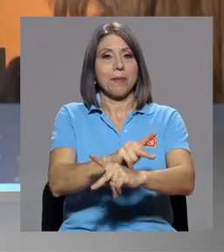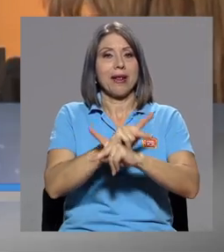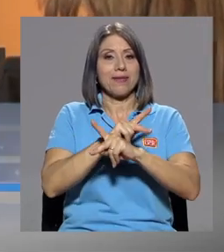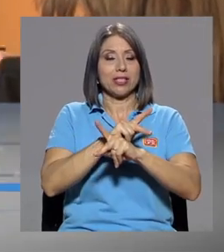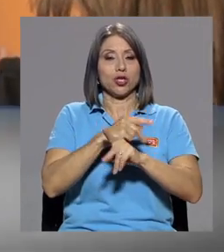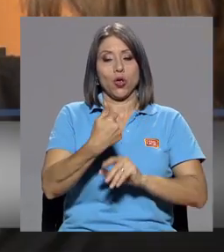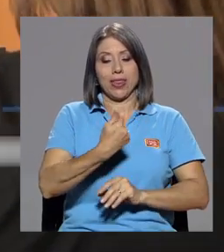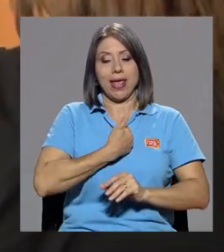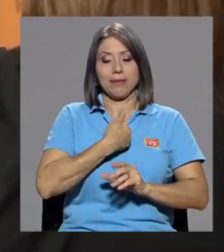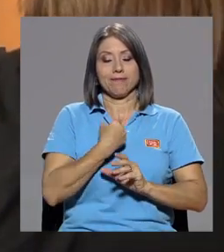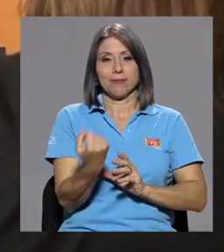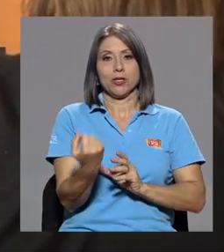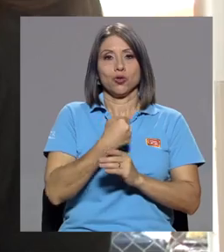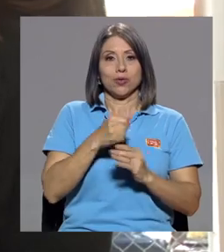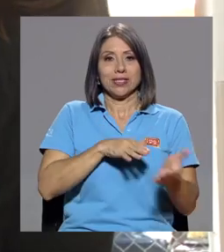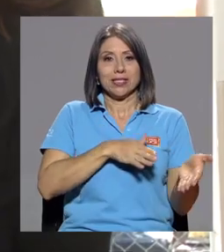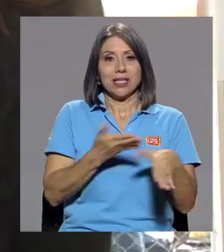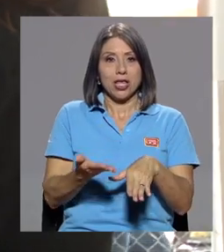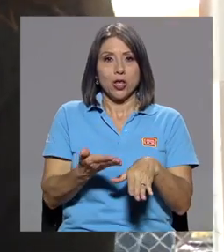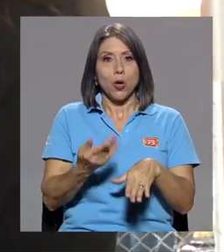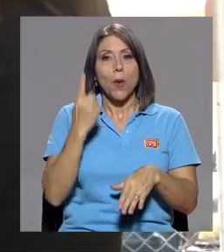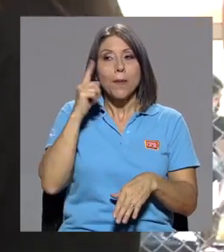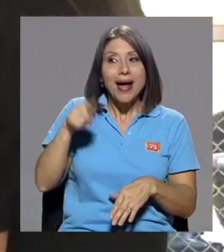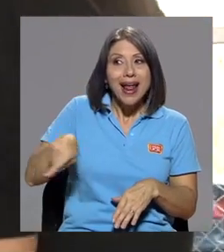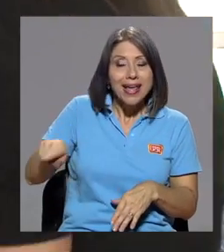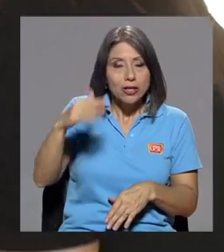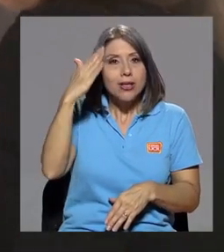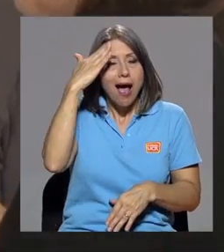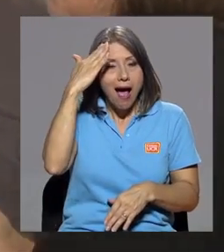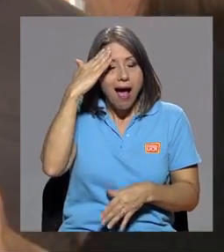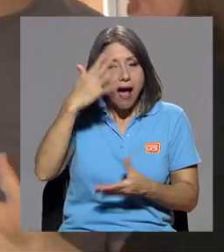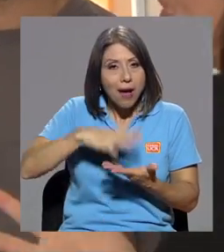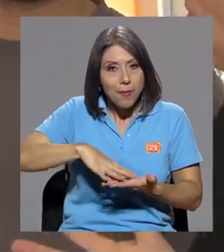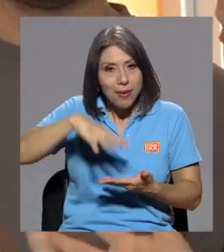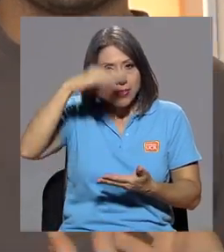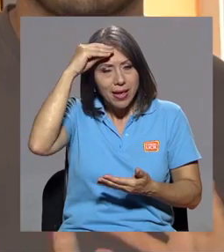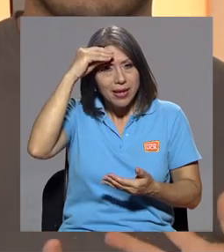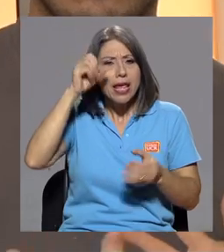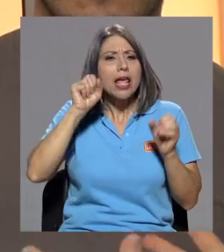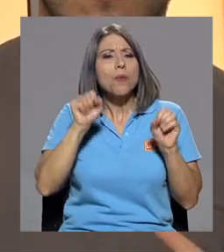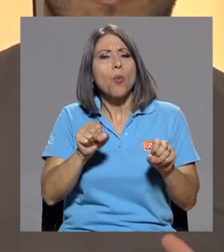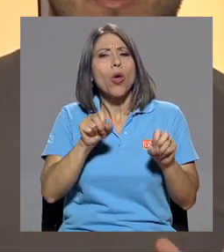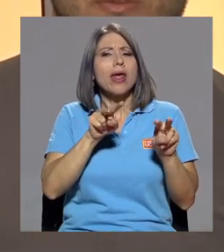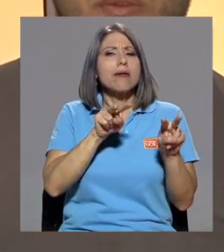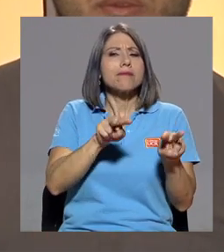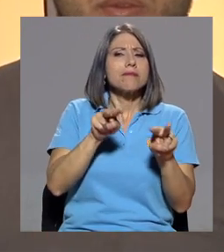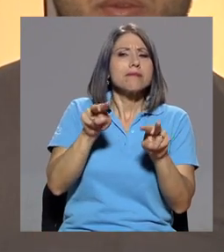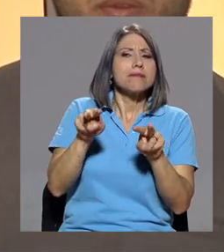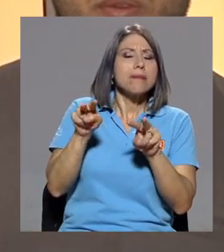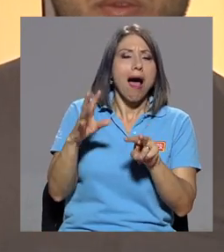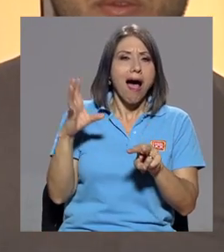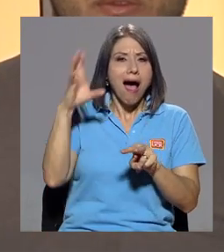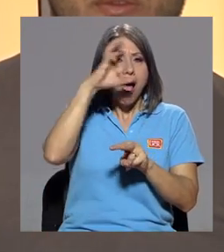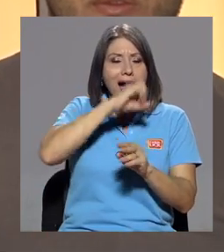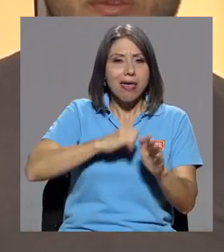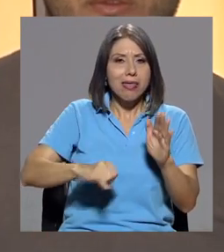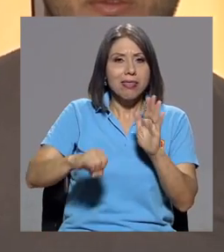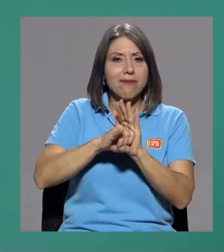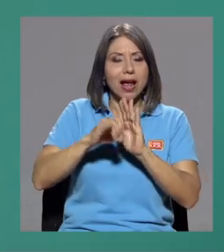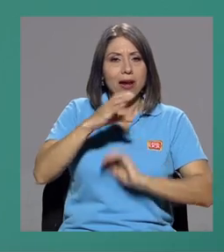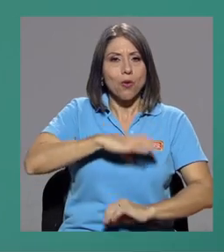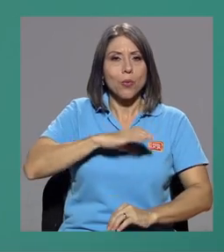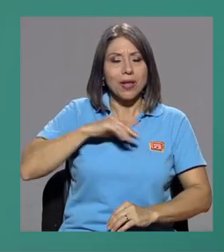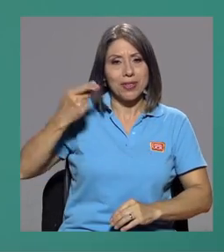suicidio con la finalidad de capacitarse en el tema y poder identificar comportamientos de riesgo en los jóvenes. Se